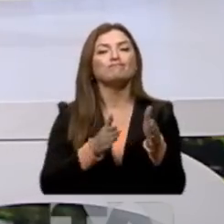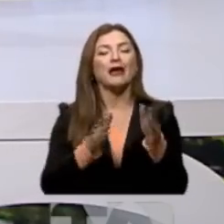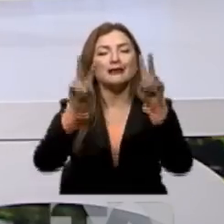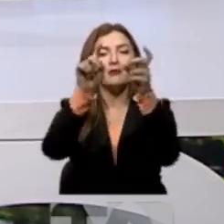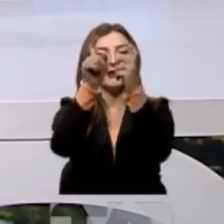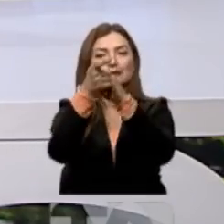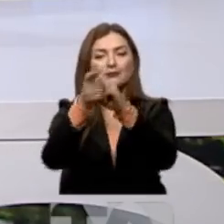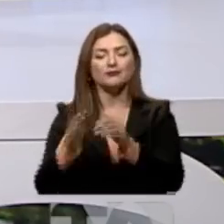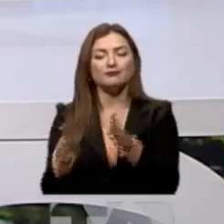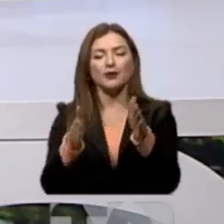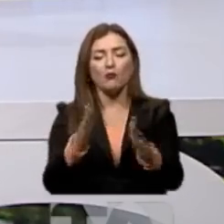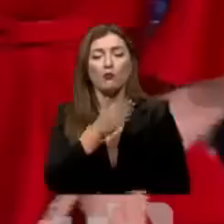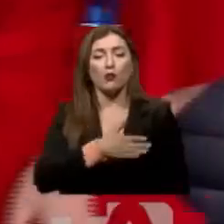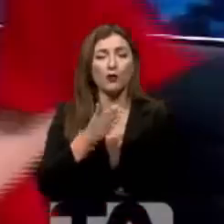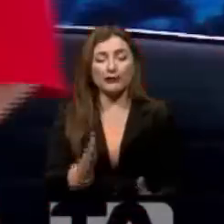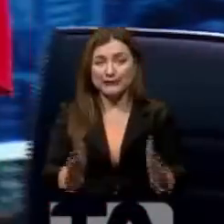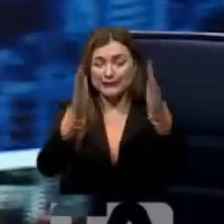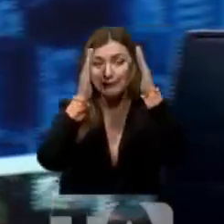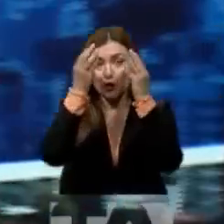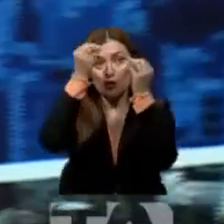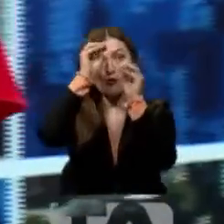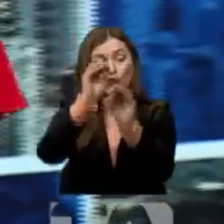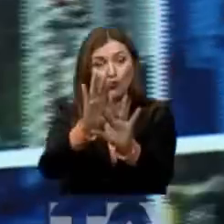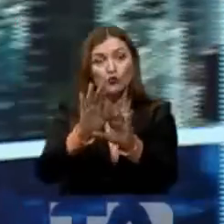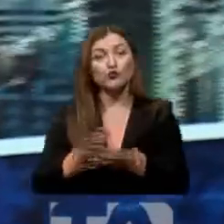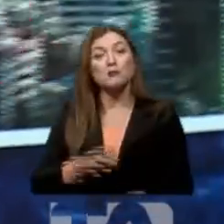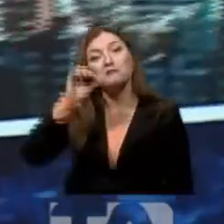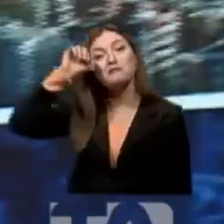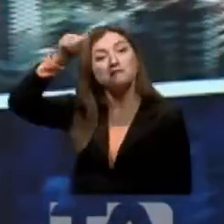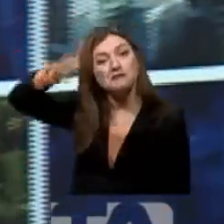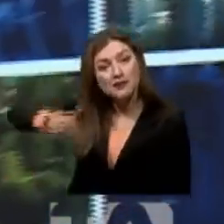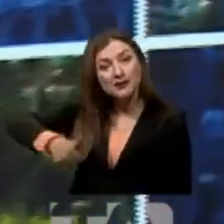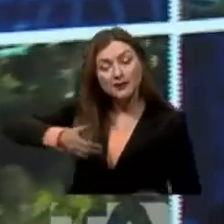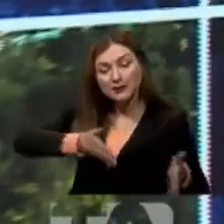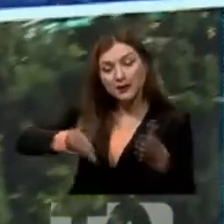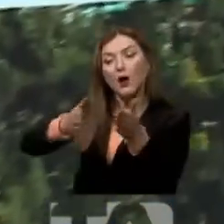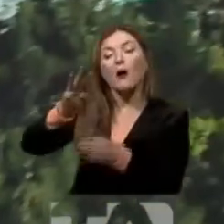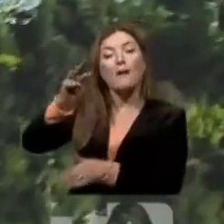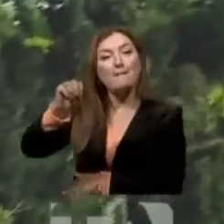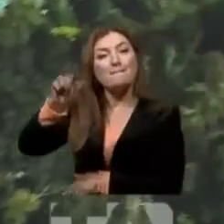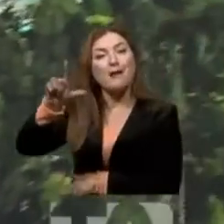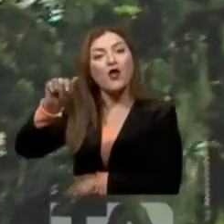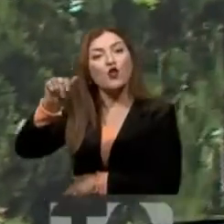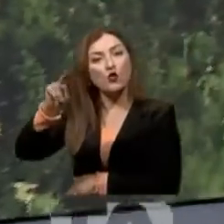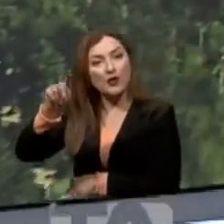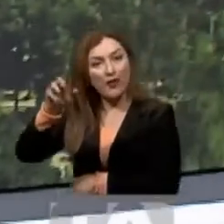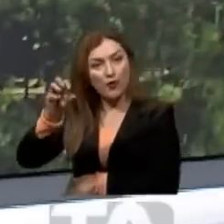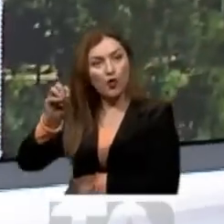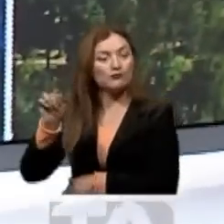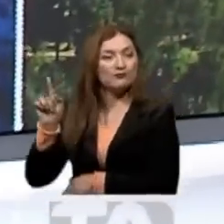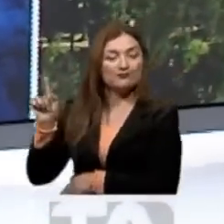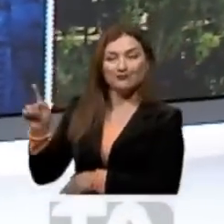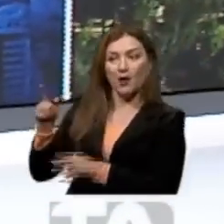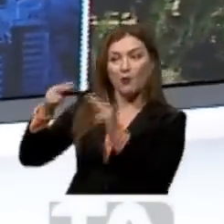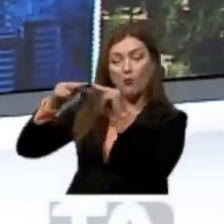pedimos que por favor presten muchísima atención a la siguiente información, porque a partir de mañana la avenida Maldonado de Quito, en el tramo que comprende